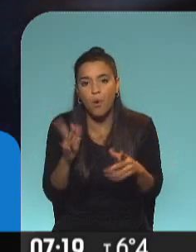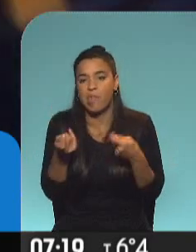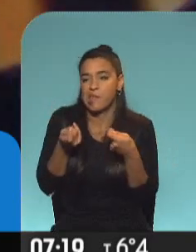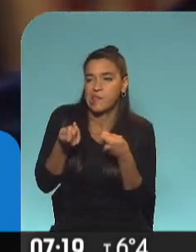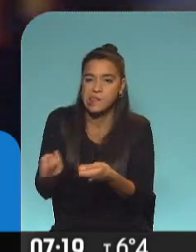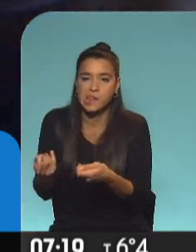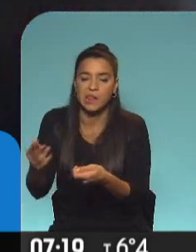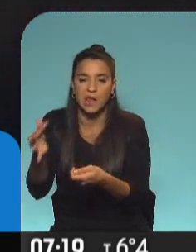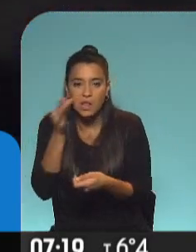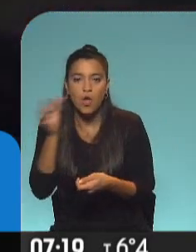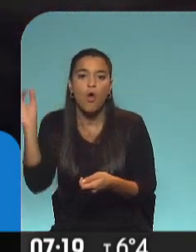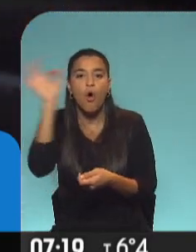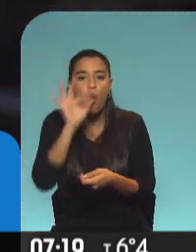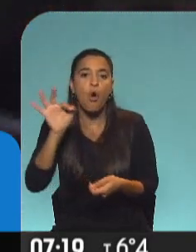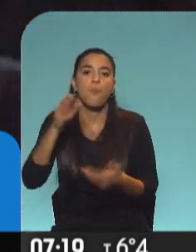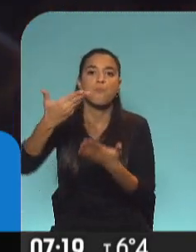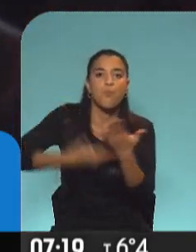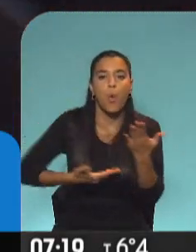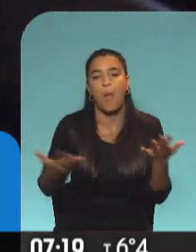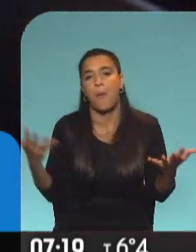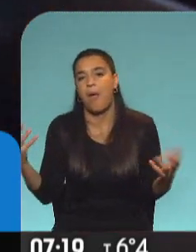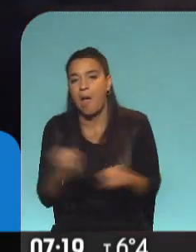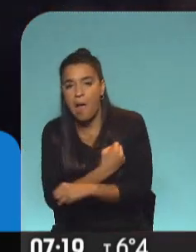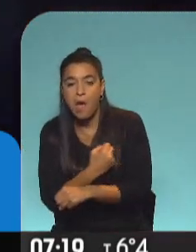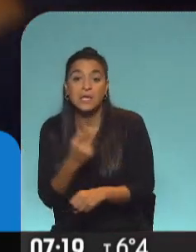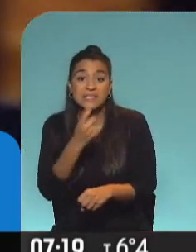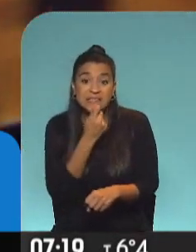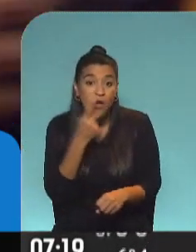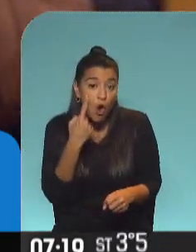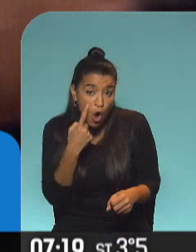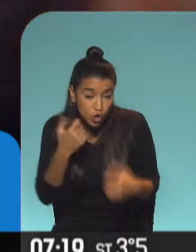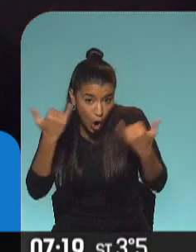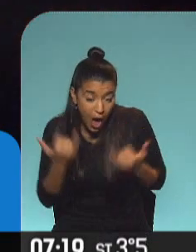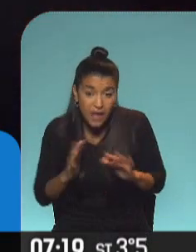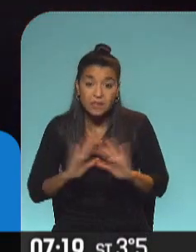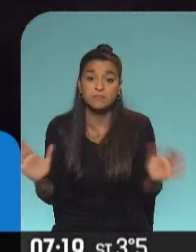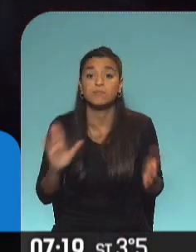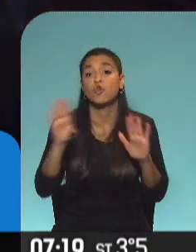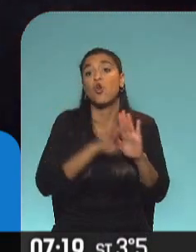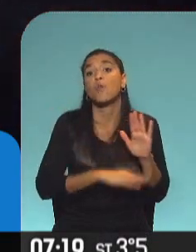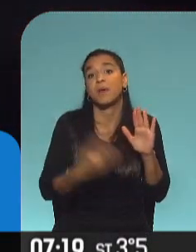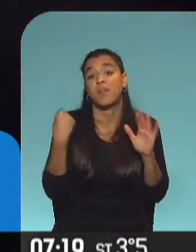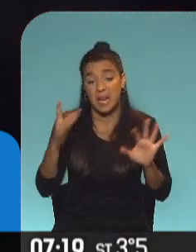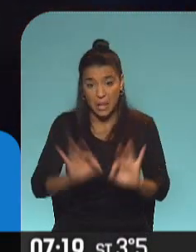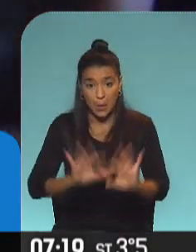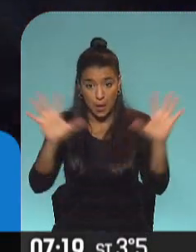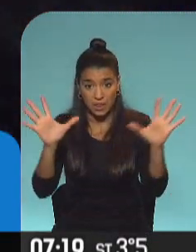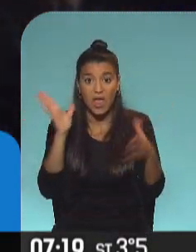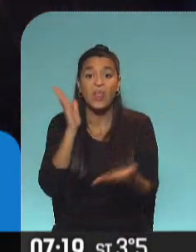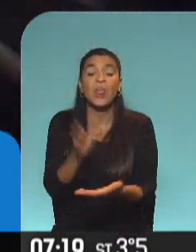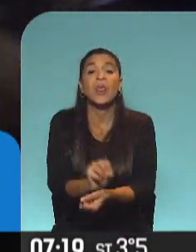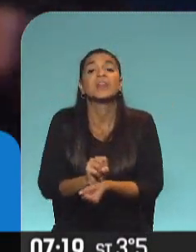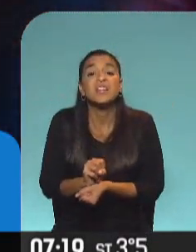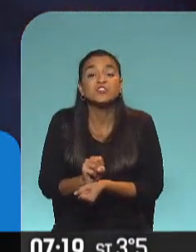un testigo o romper una prueba. Si están controlados esos riesgos, la norma es la libertad. Y la detención